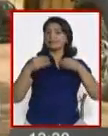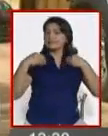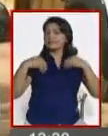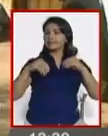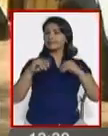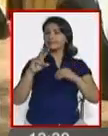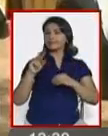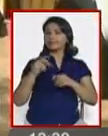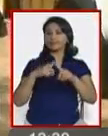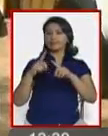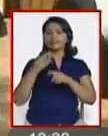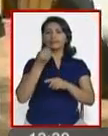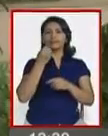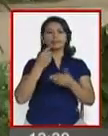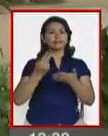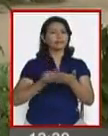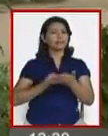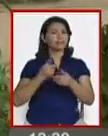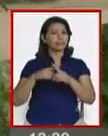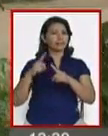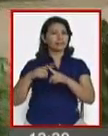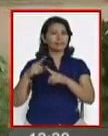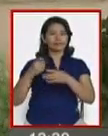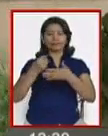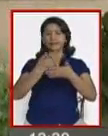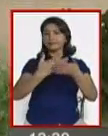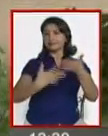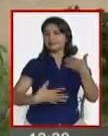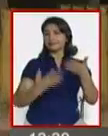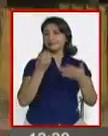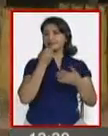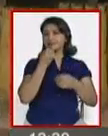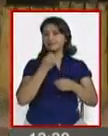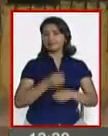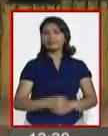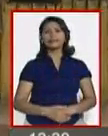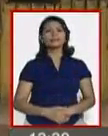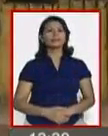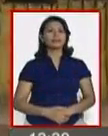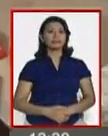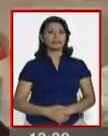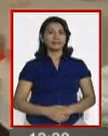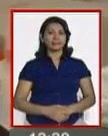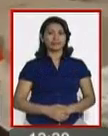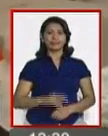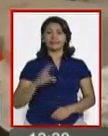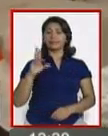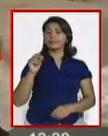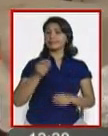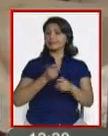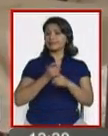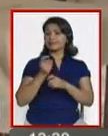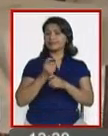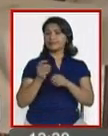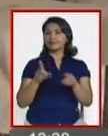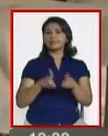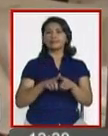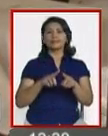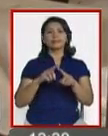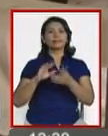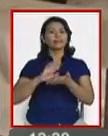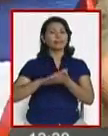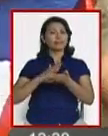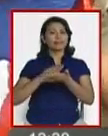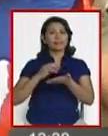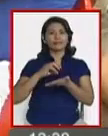venden solamente eso, venden locro, majao, pato, queperí, chicharrón, surubí, todo se vende, ¿no? Y no afectaría, aparte los horneados,